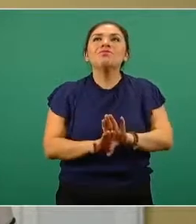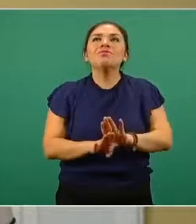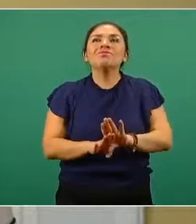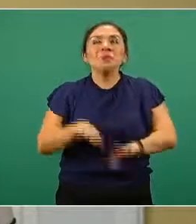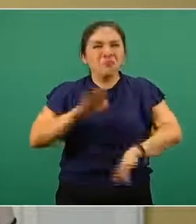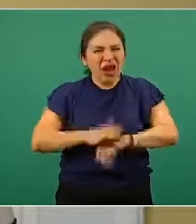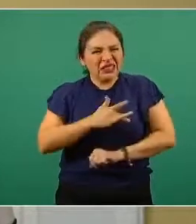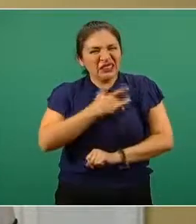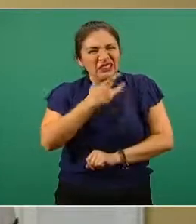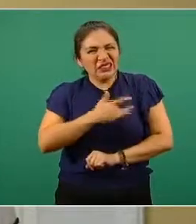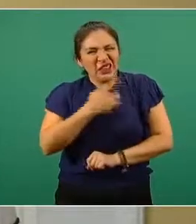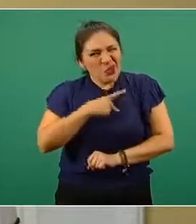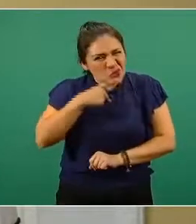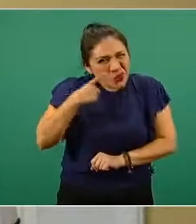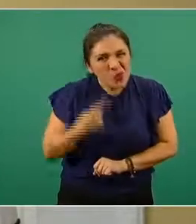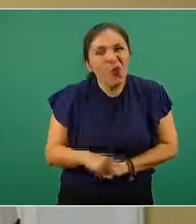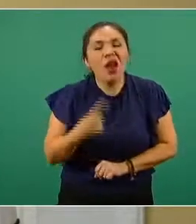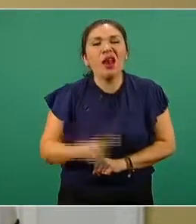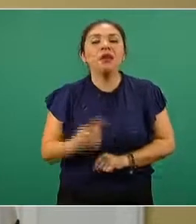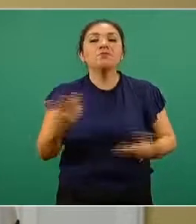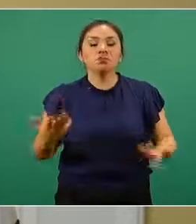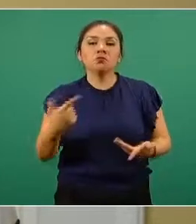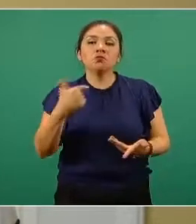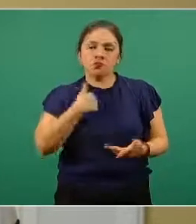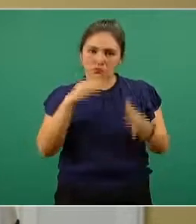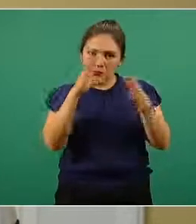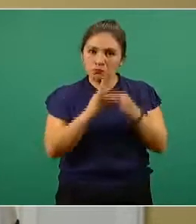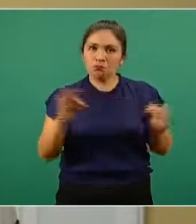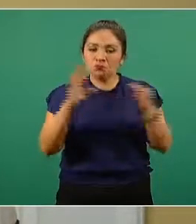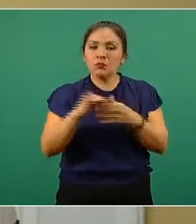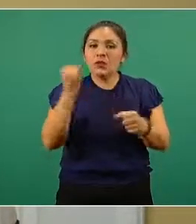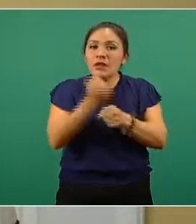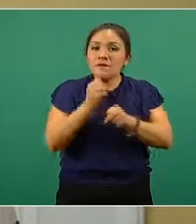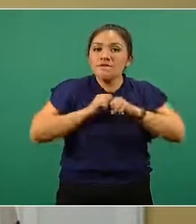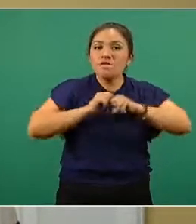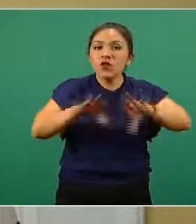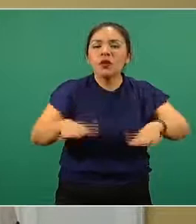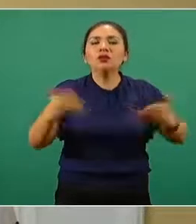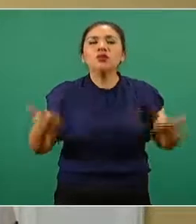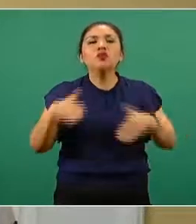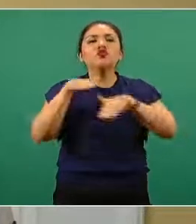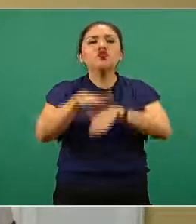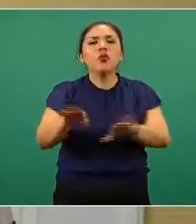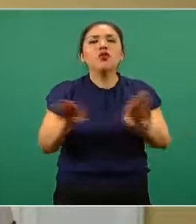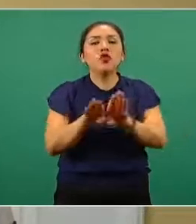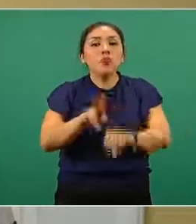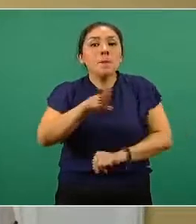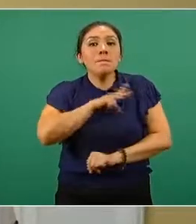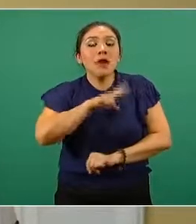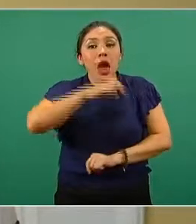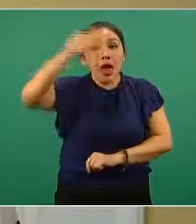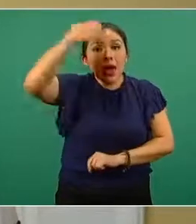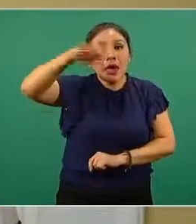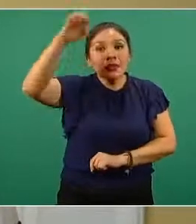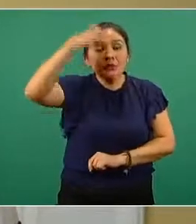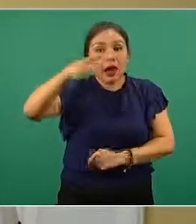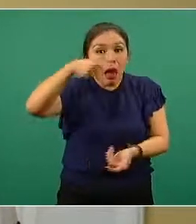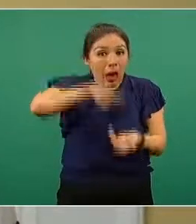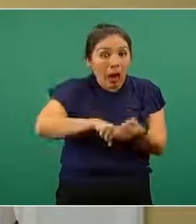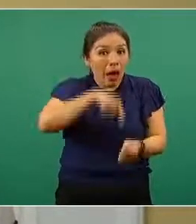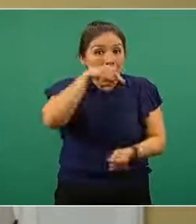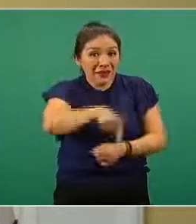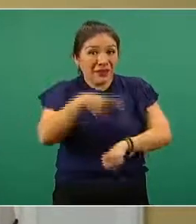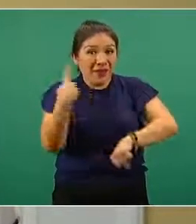muy doloroso. Les quiero dar la información sobre la vivencia que se vive en